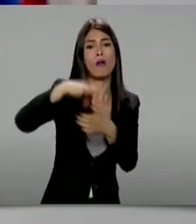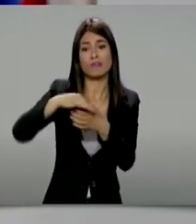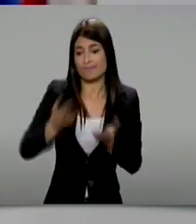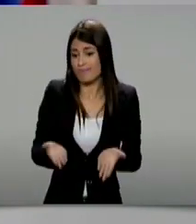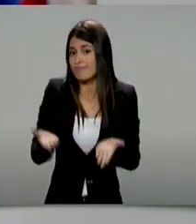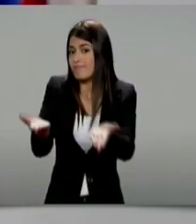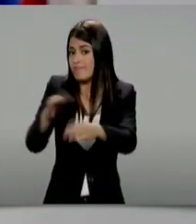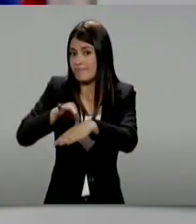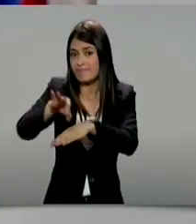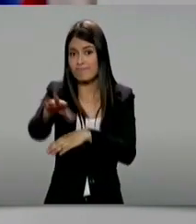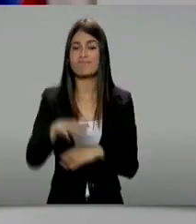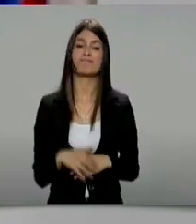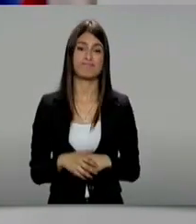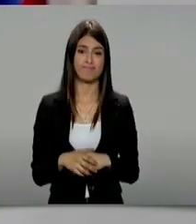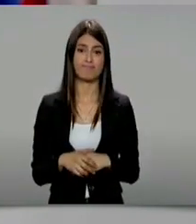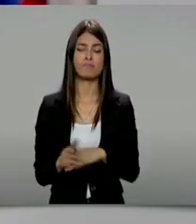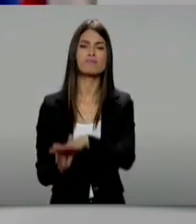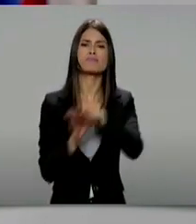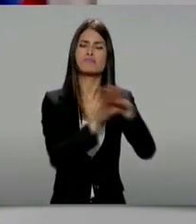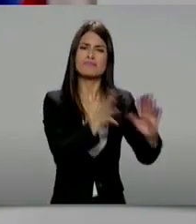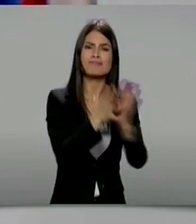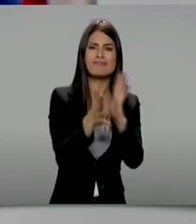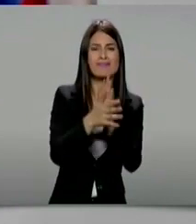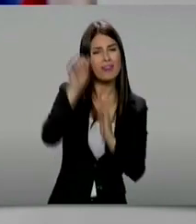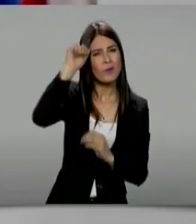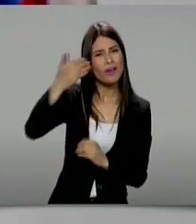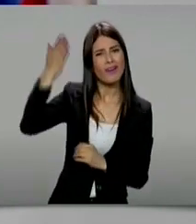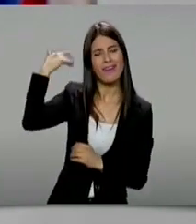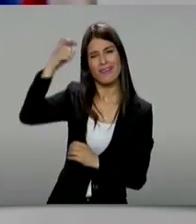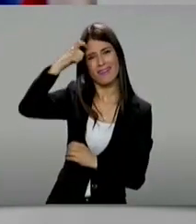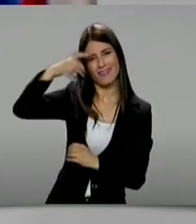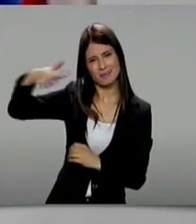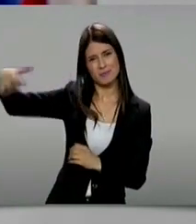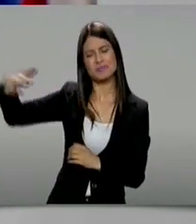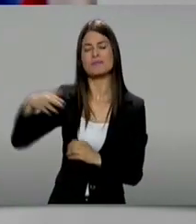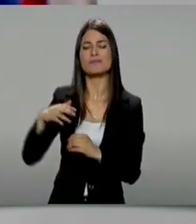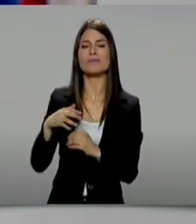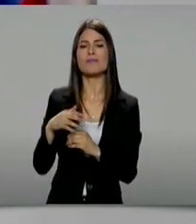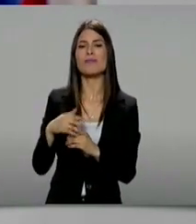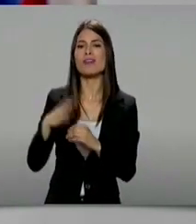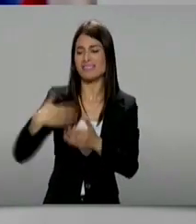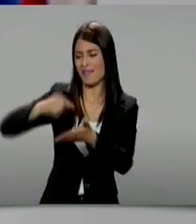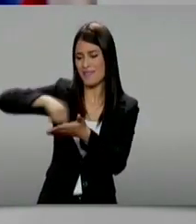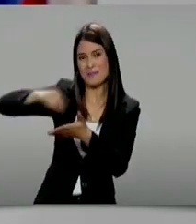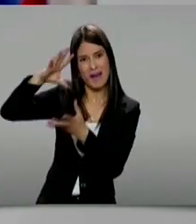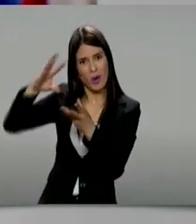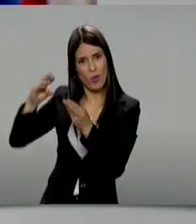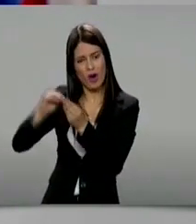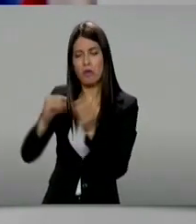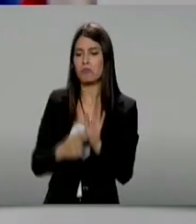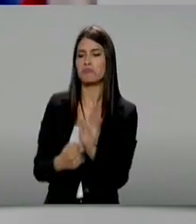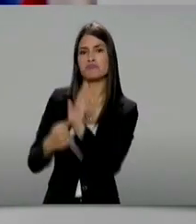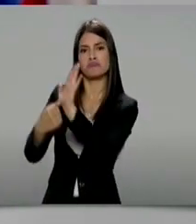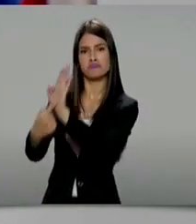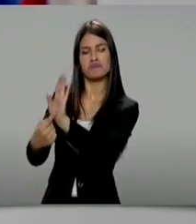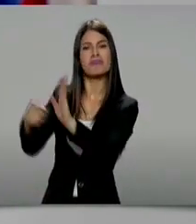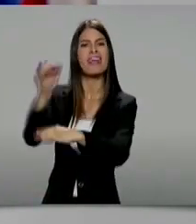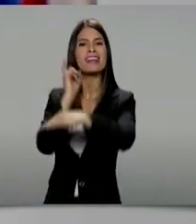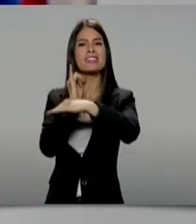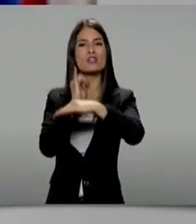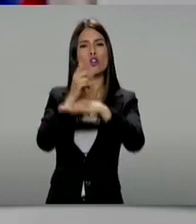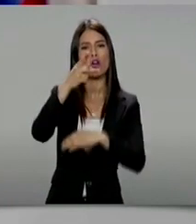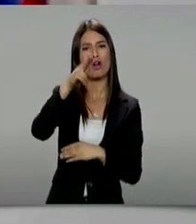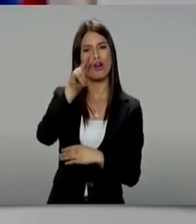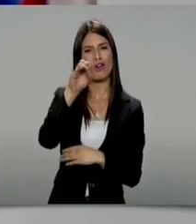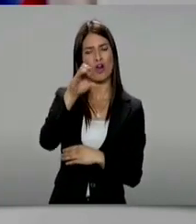era según los estudiosos del tema como el instituto croc de la Universidad de notredam uno de los mejores